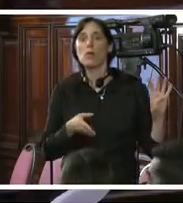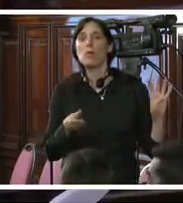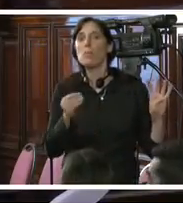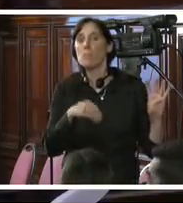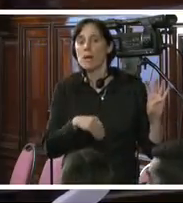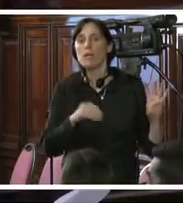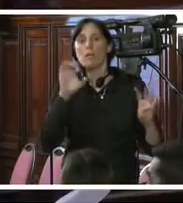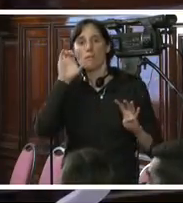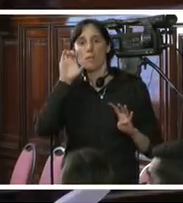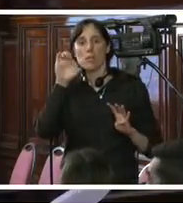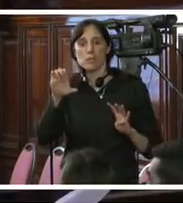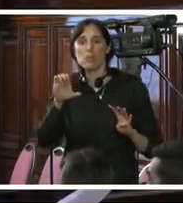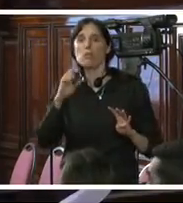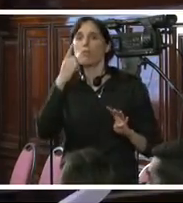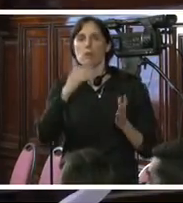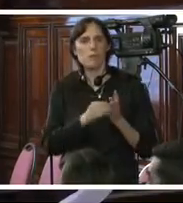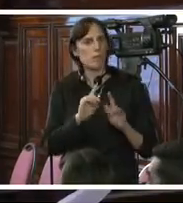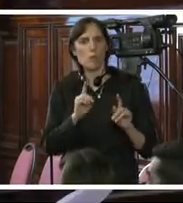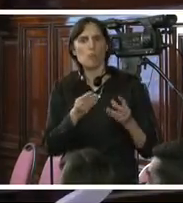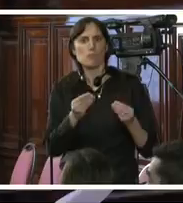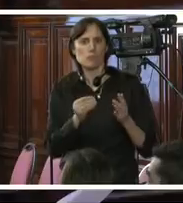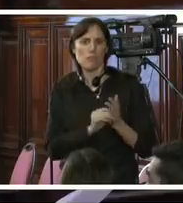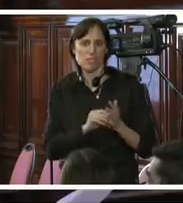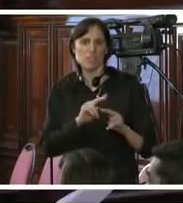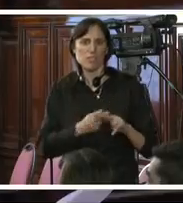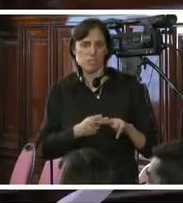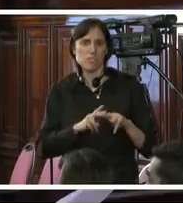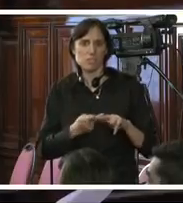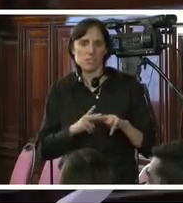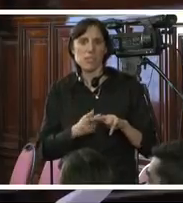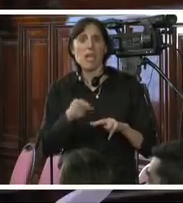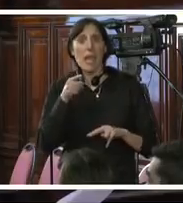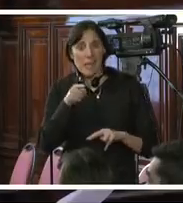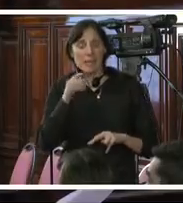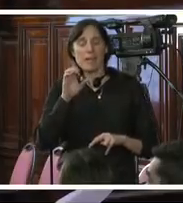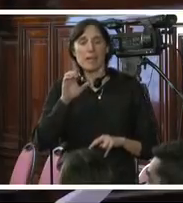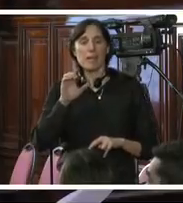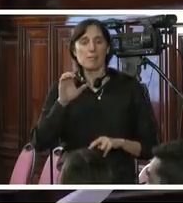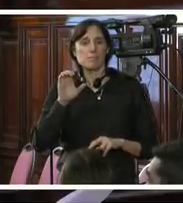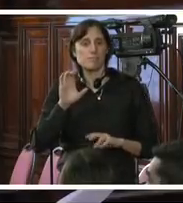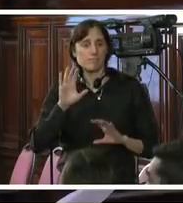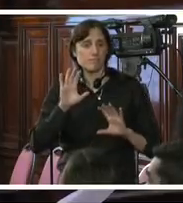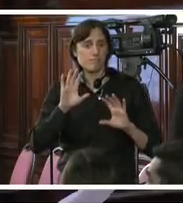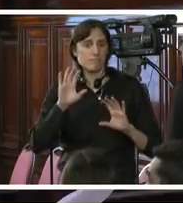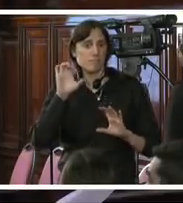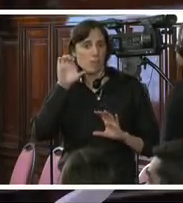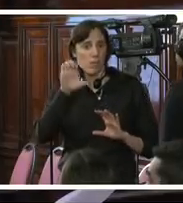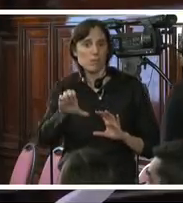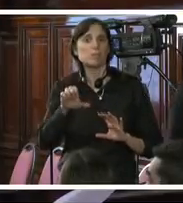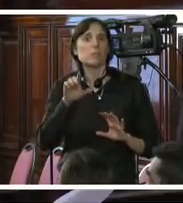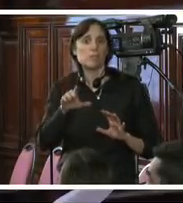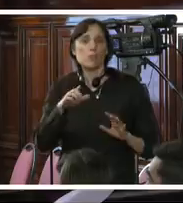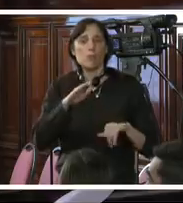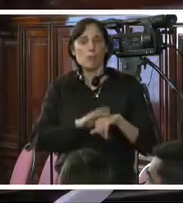implican violación reiterada. Es claro que estas violencias son producto de las grandes desigualdades de